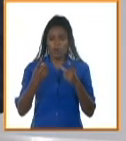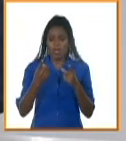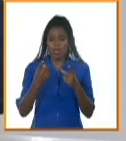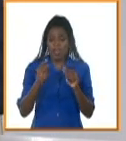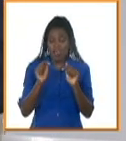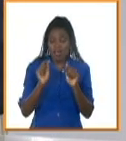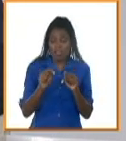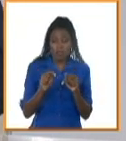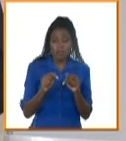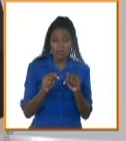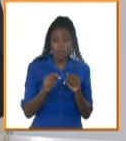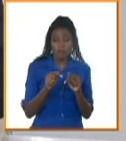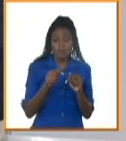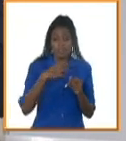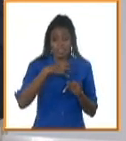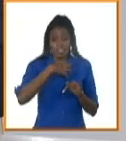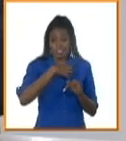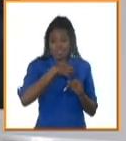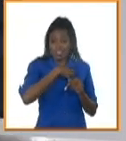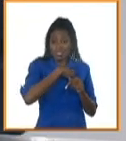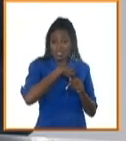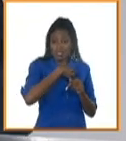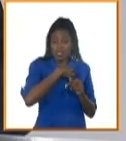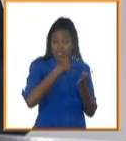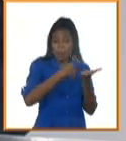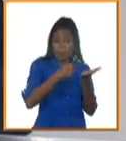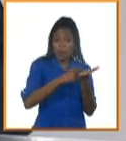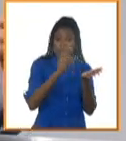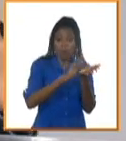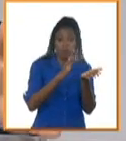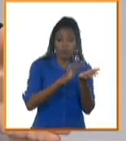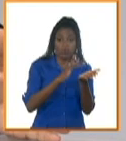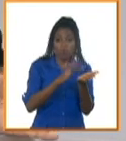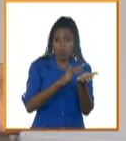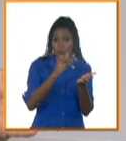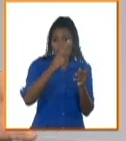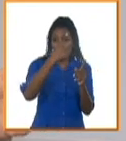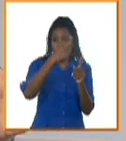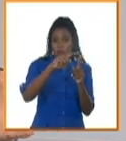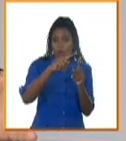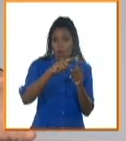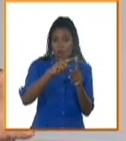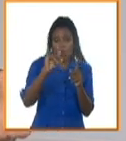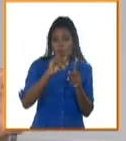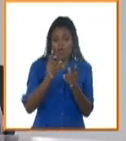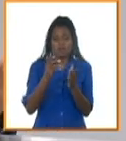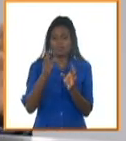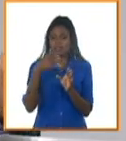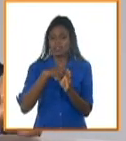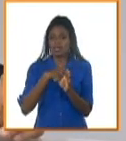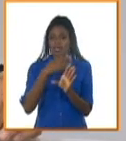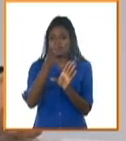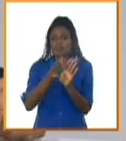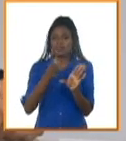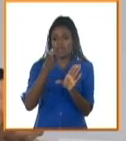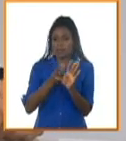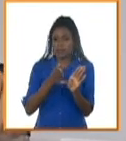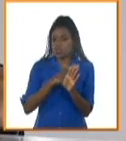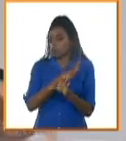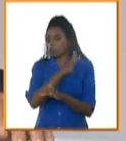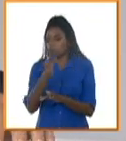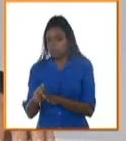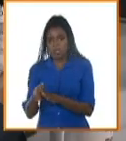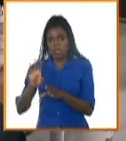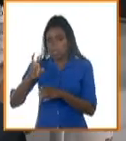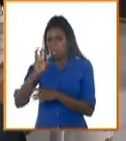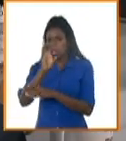a tener las bondades de los pagos electrónicos a través de monedero el hecho de tener una tarjeta magnética y no tiene que ir al banco tiene que hacer